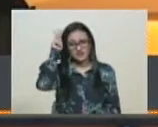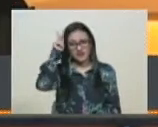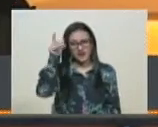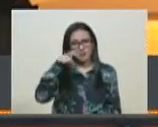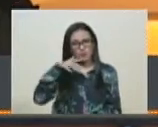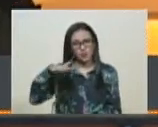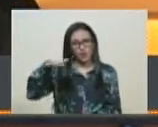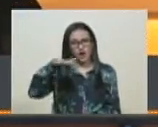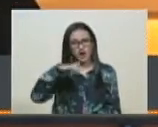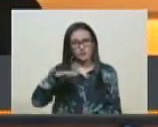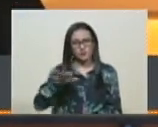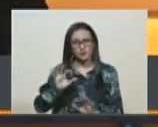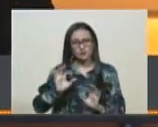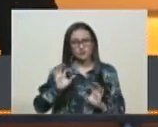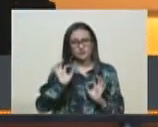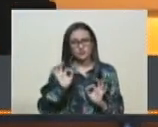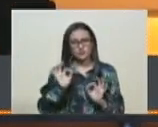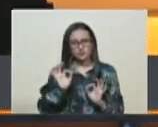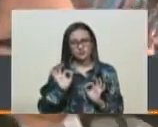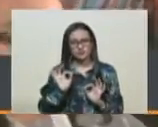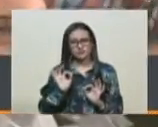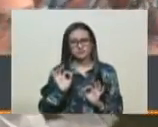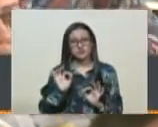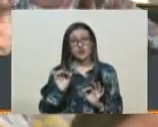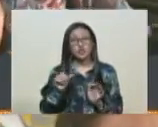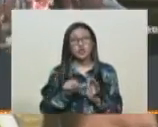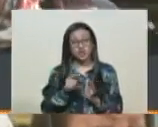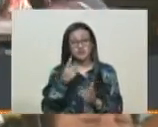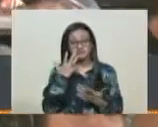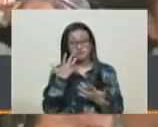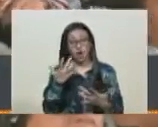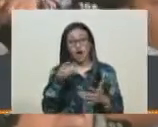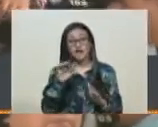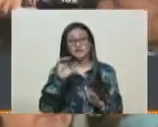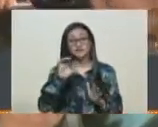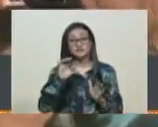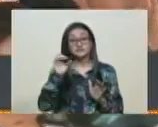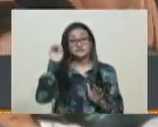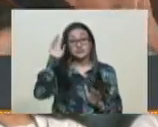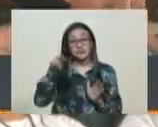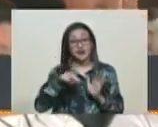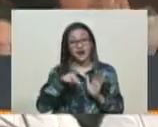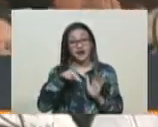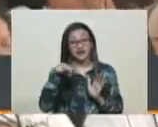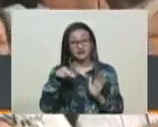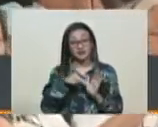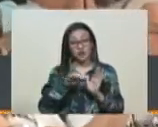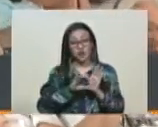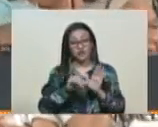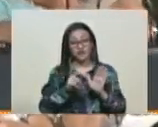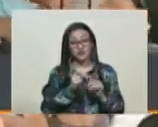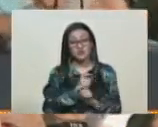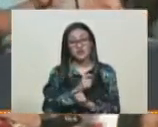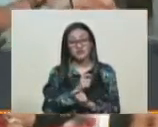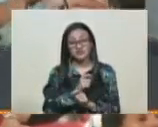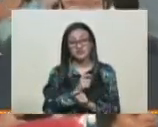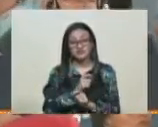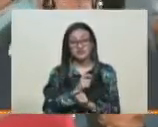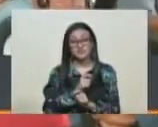pueblos originarios, están representados en la Asamblea Constituyente y estamos convocados además a